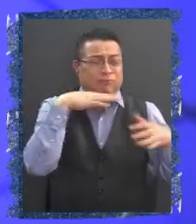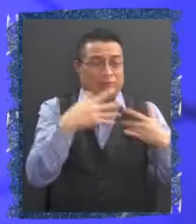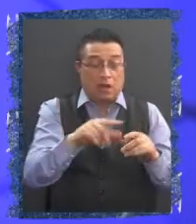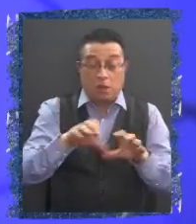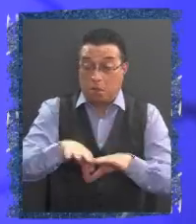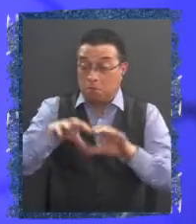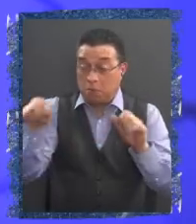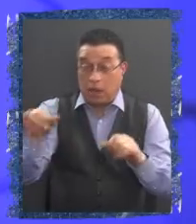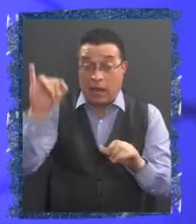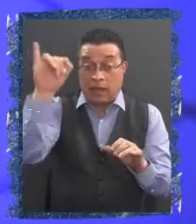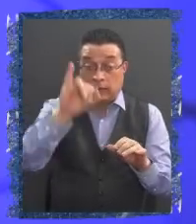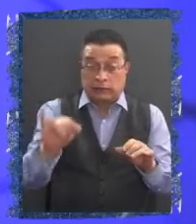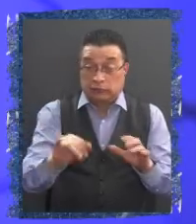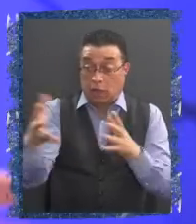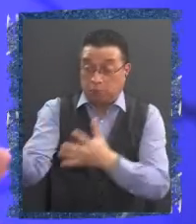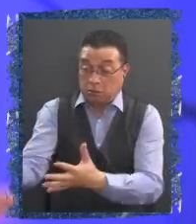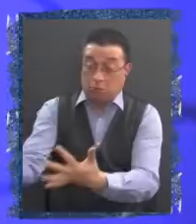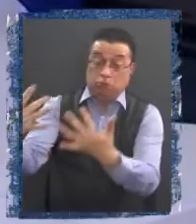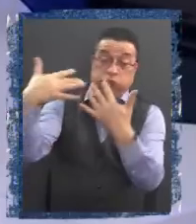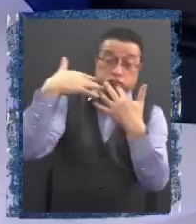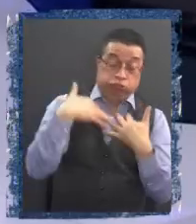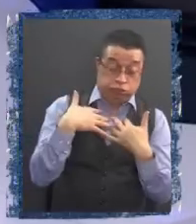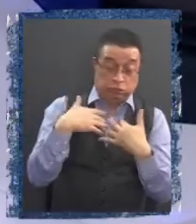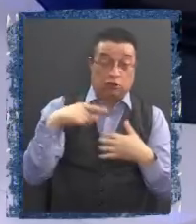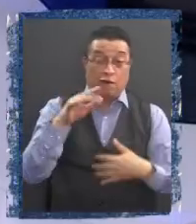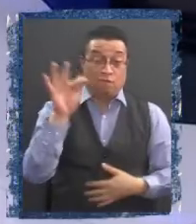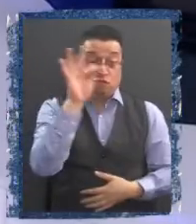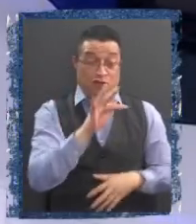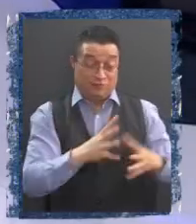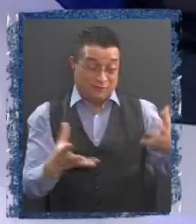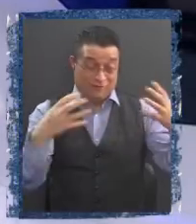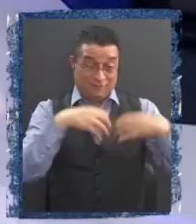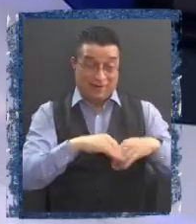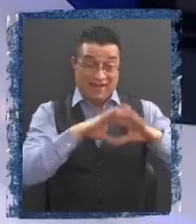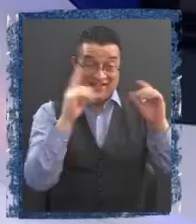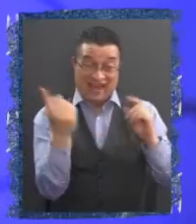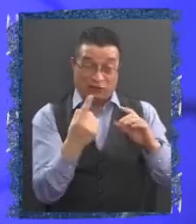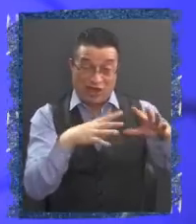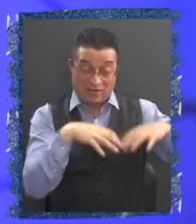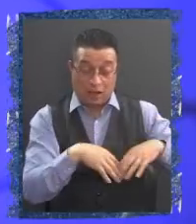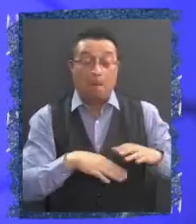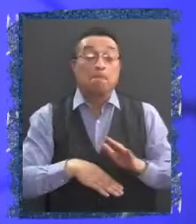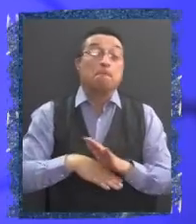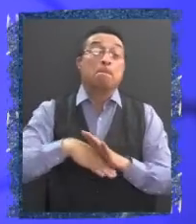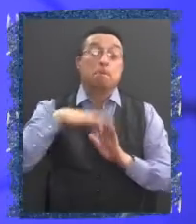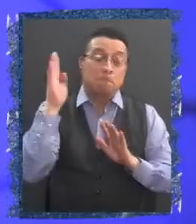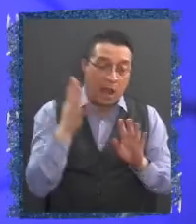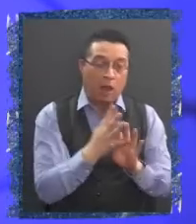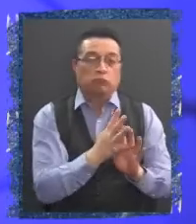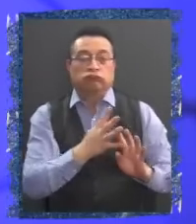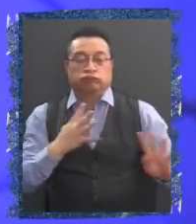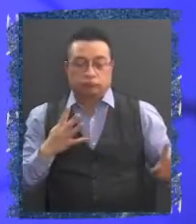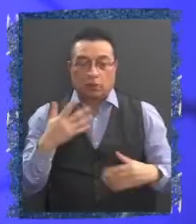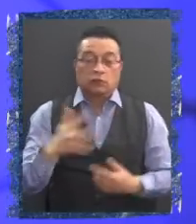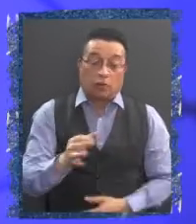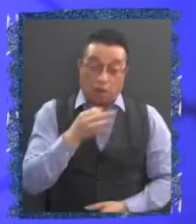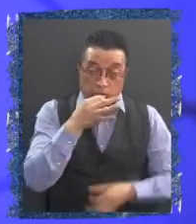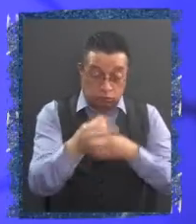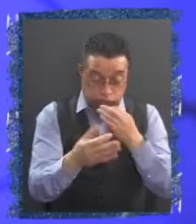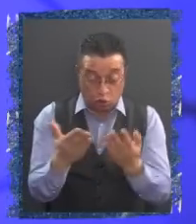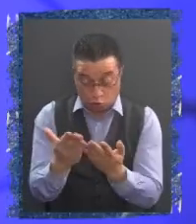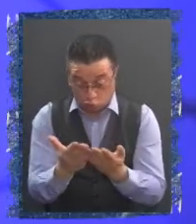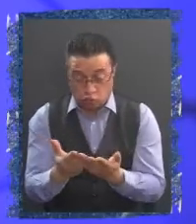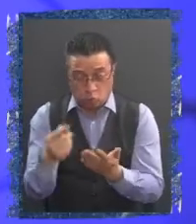estas personas más encima emigran a este sistema nacional, vamos a tener más listas de espera, y así lo han dicho distintos estudios. O sea,